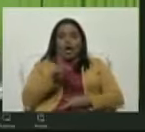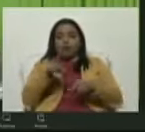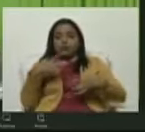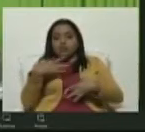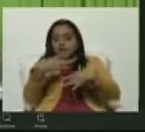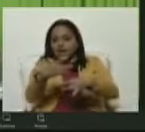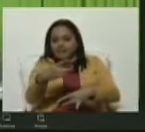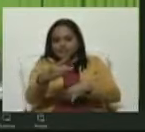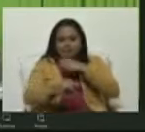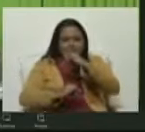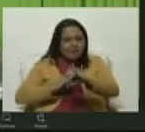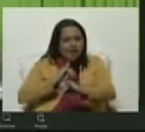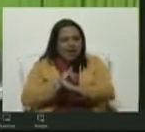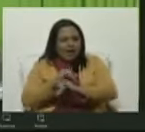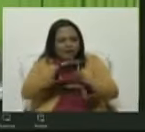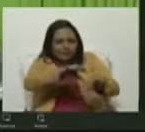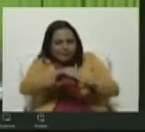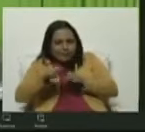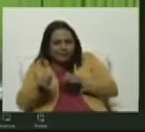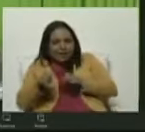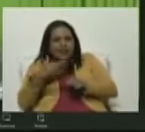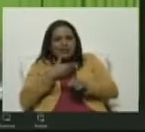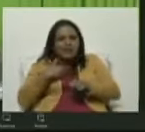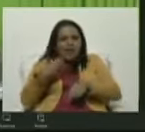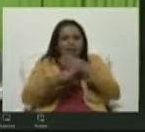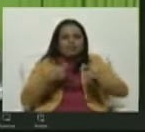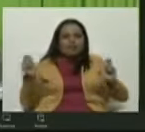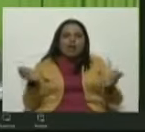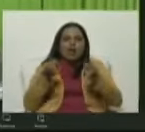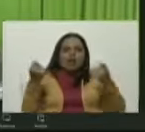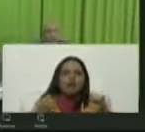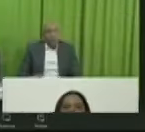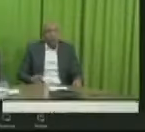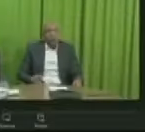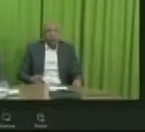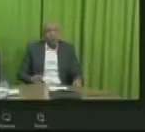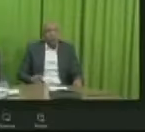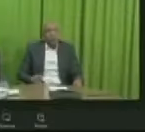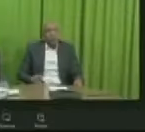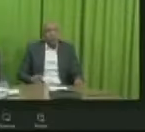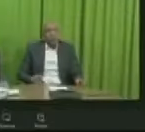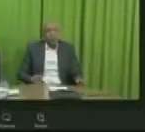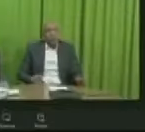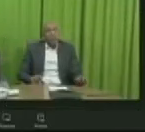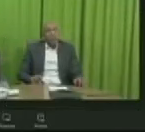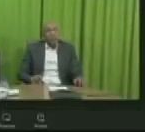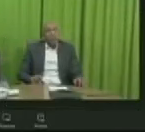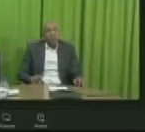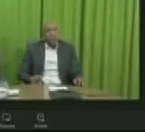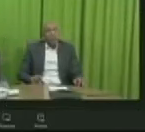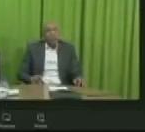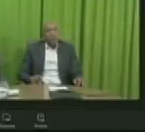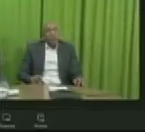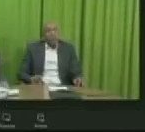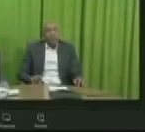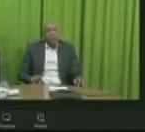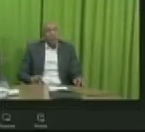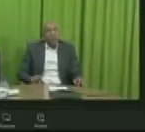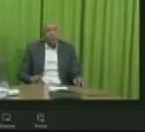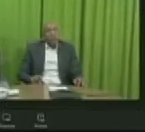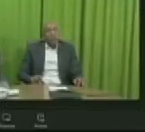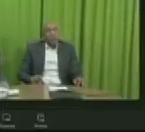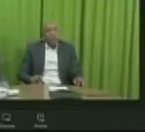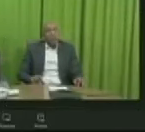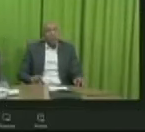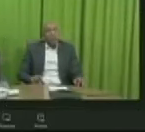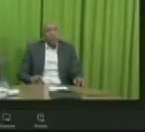ajenos a nuestra realidad regional y generadores de campañas subversivas de desestabilización y golpes de Estado. Y décimo, reafirmar